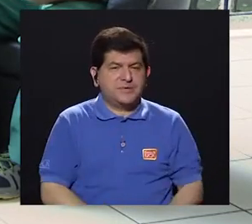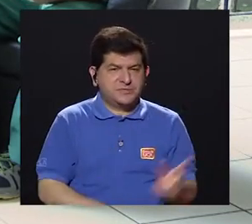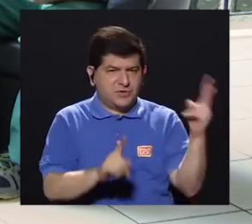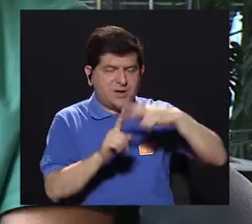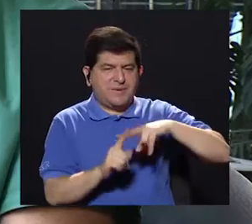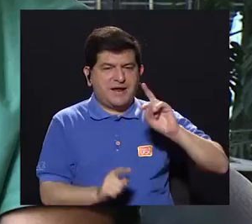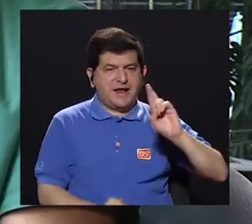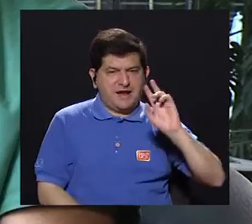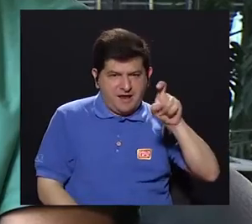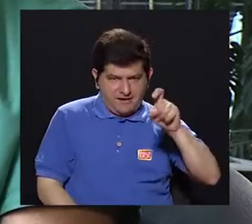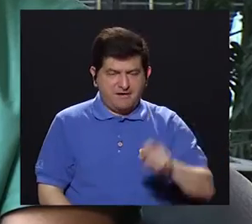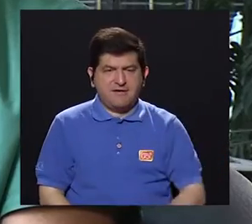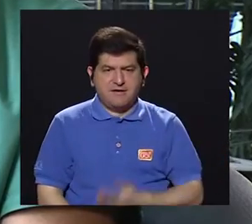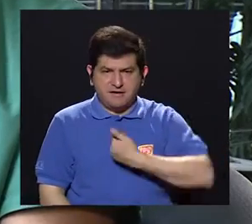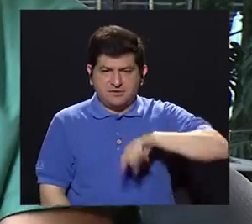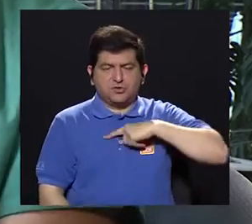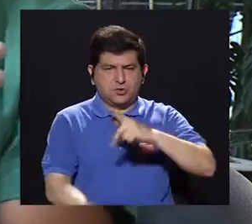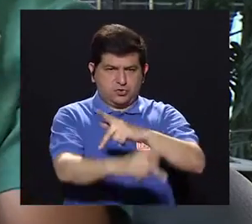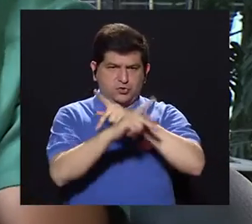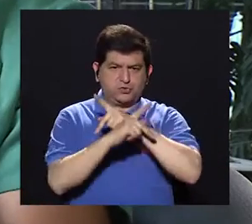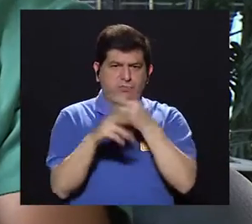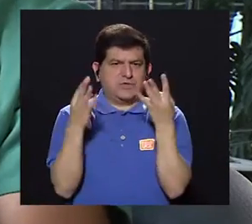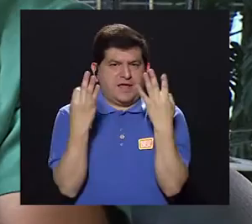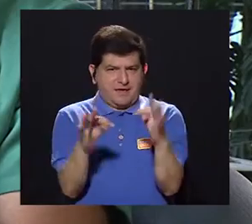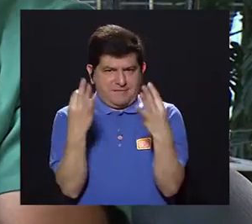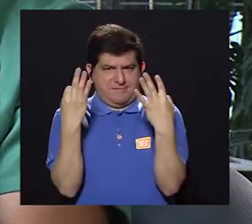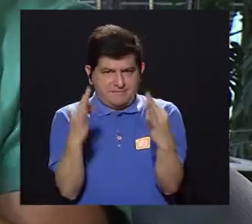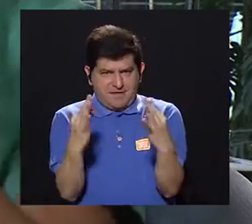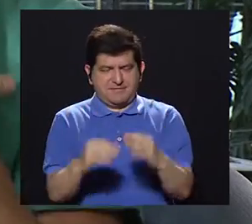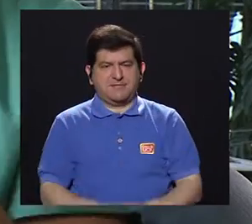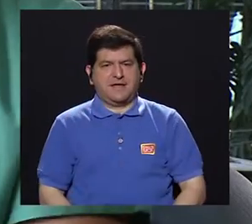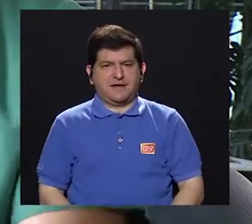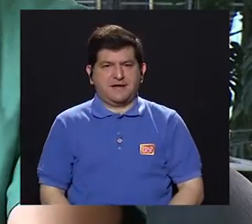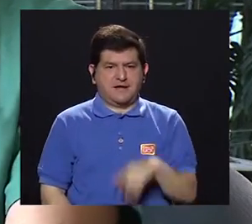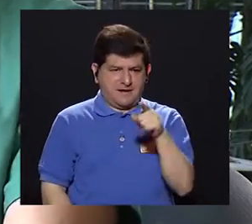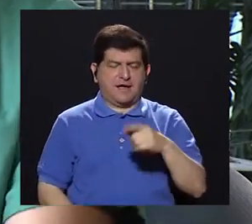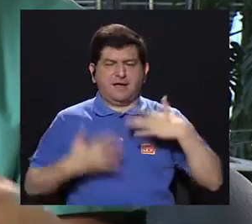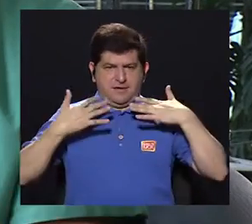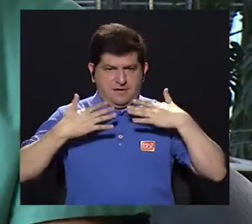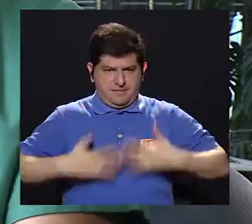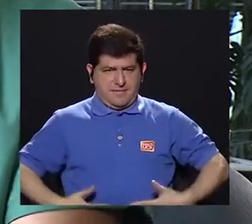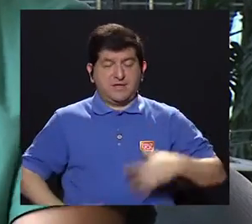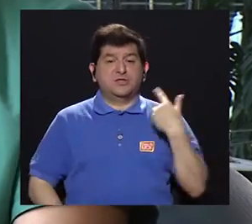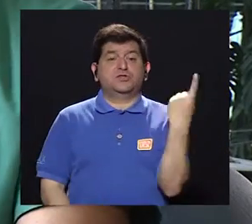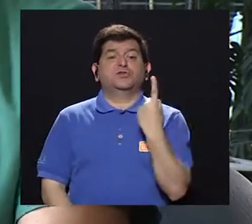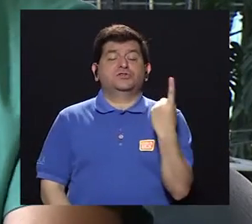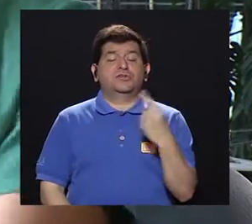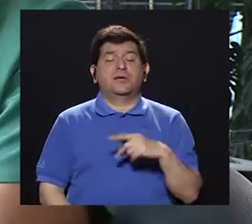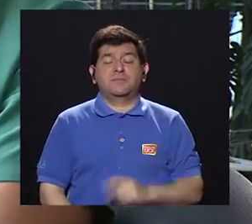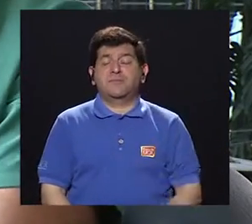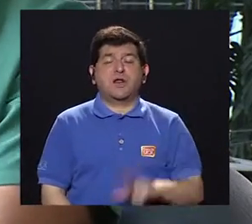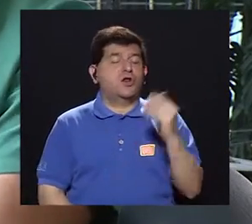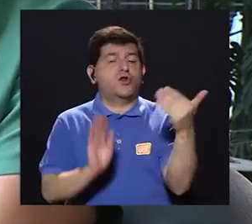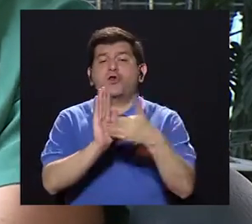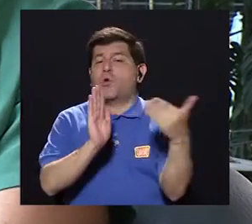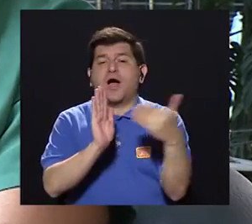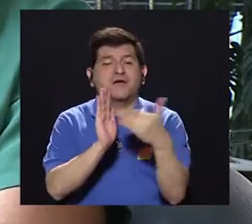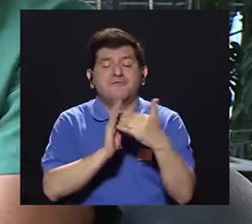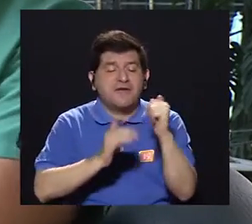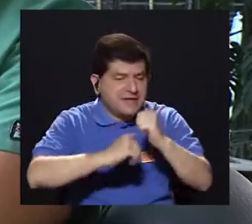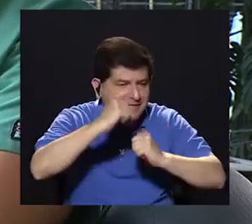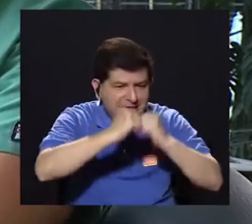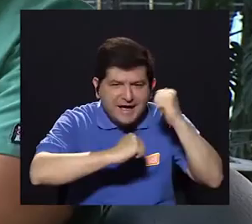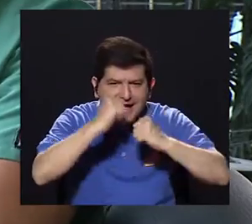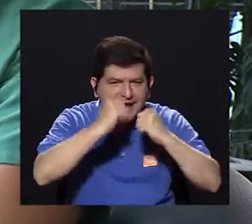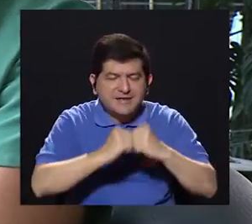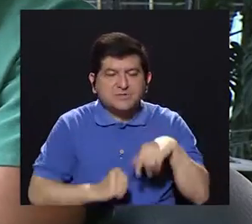persona, ¿verdad? Nosotros sabemos siempre de protegerle, ponerle el peto de protección, siempre y cuando esa protección no interfiera sobre